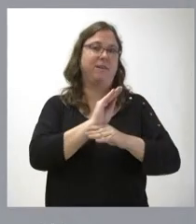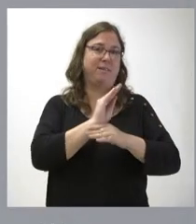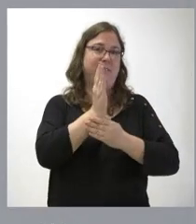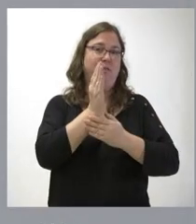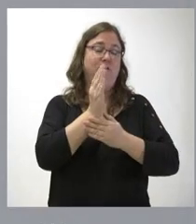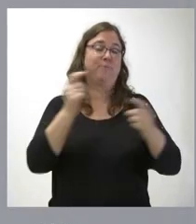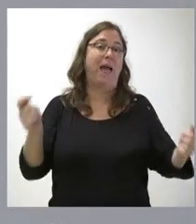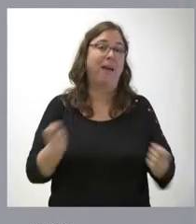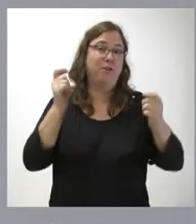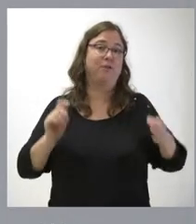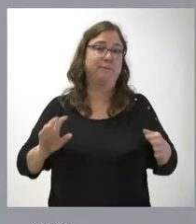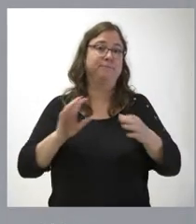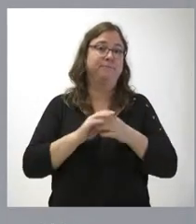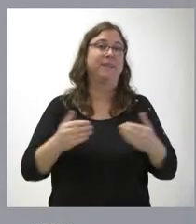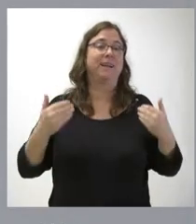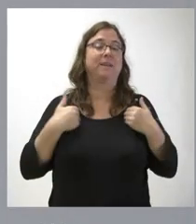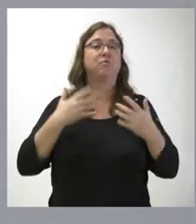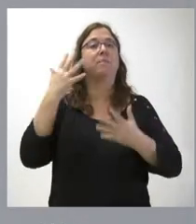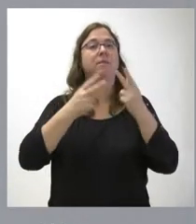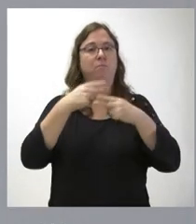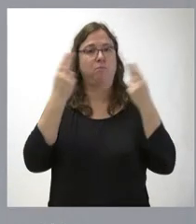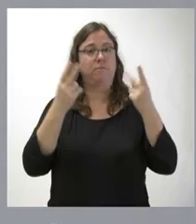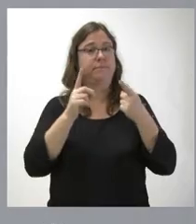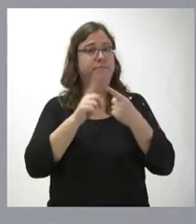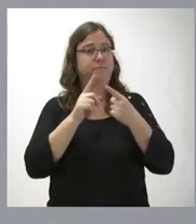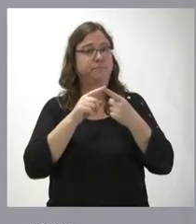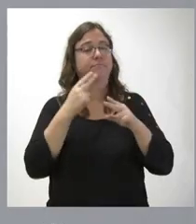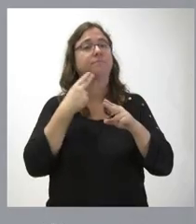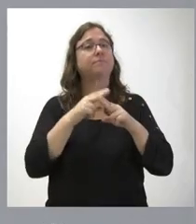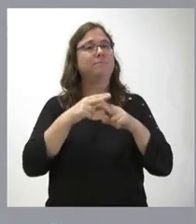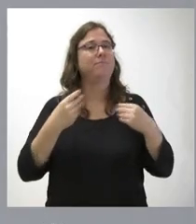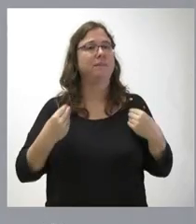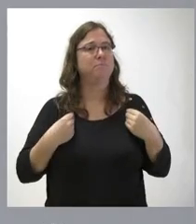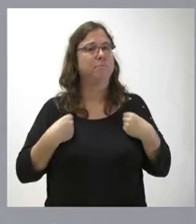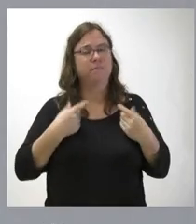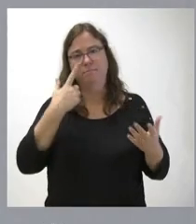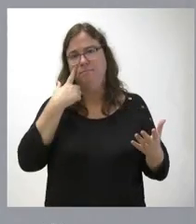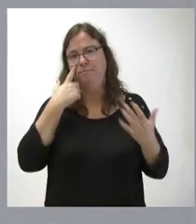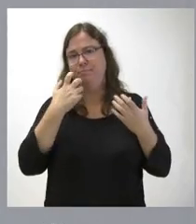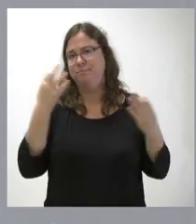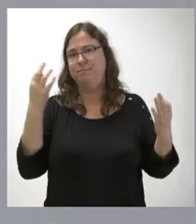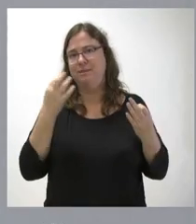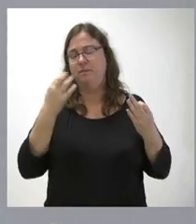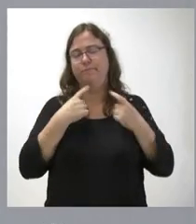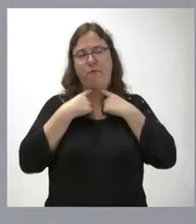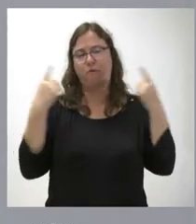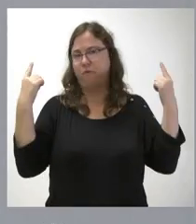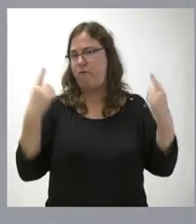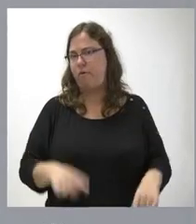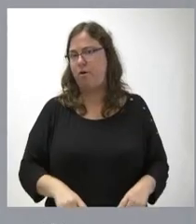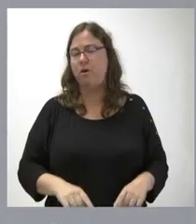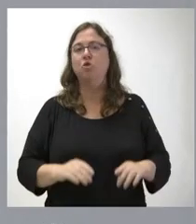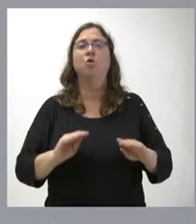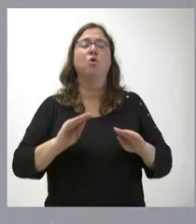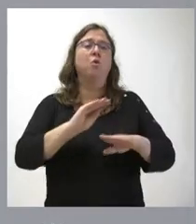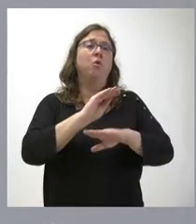acciones que corresponde hacer a las administraciones públicas en relación con la política de vivienda Es evidente constatar el fracaso de la política de